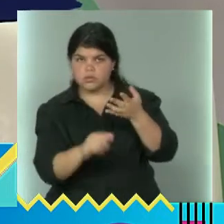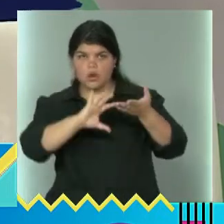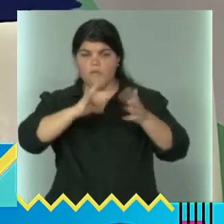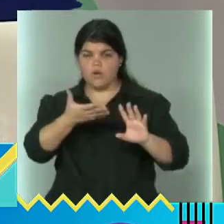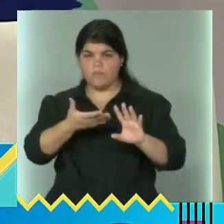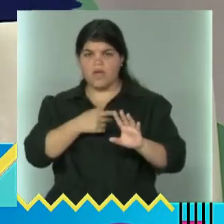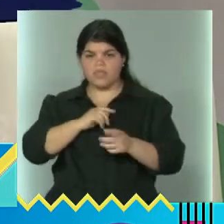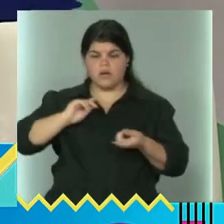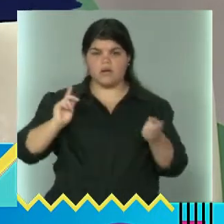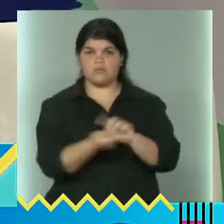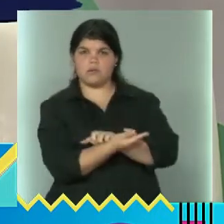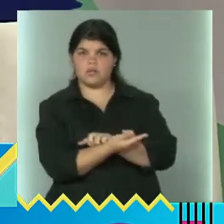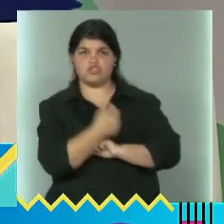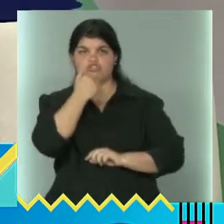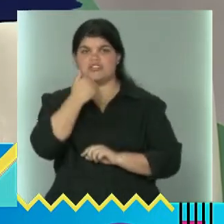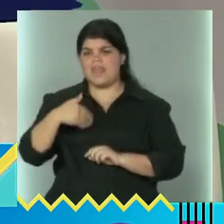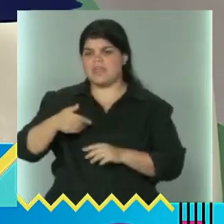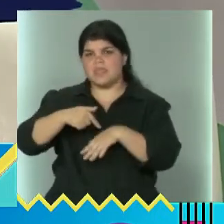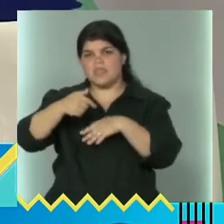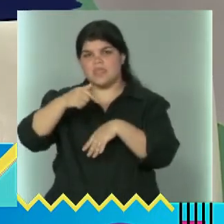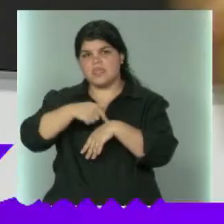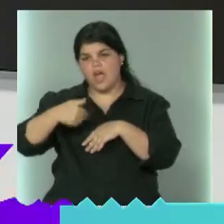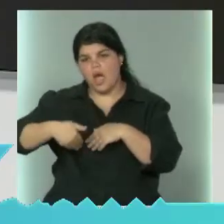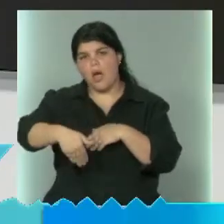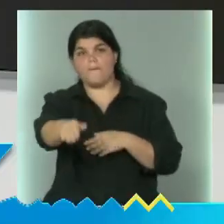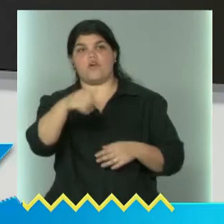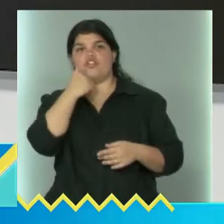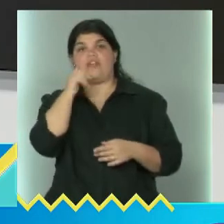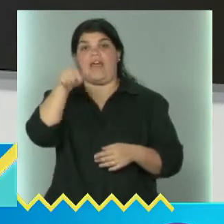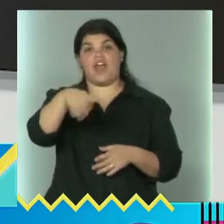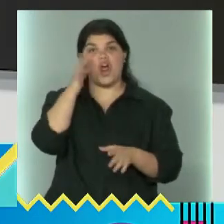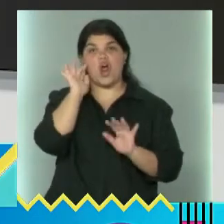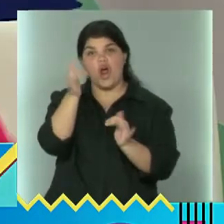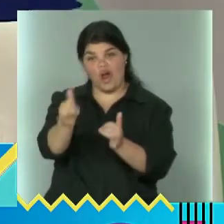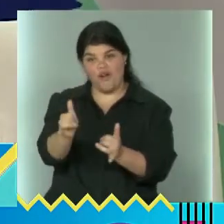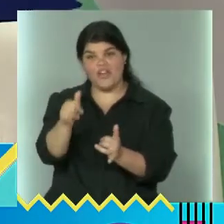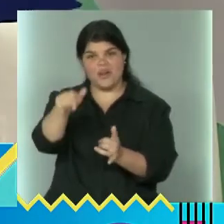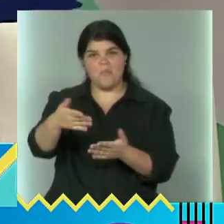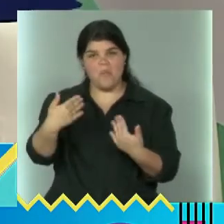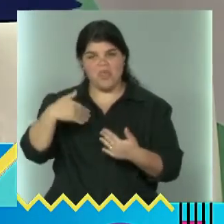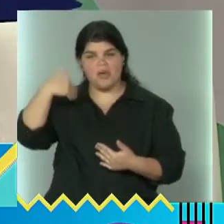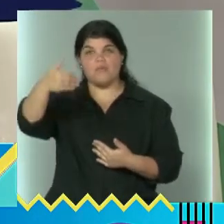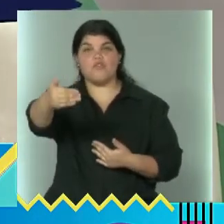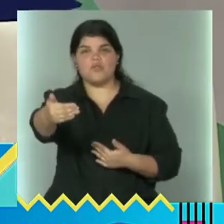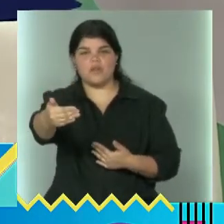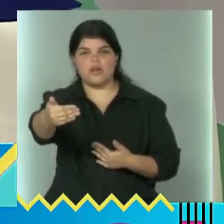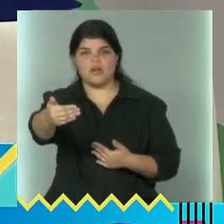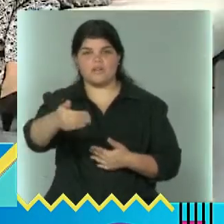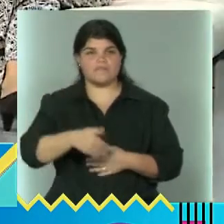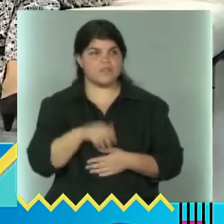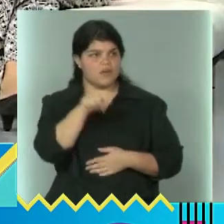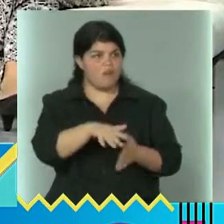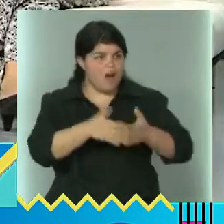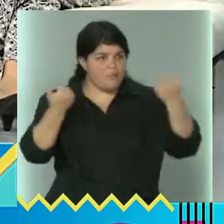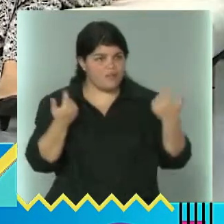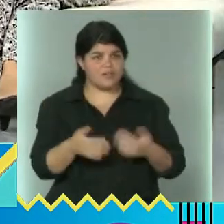Yo no sé si tenemos tanto tiempo. Quizás Adrián, que es más joven que yo, a lo mejor tiene esa esperanza. Yo ya hoy estoy hablando... Estás apurada, Marita. Yo ya